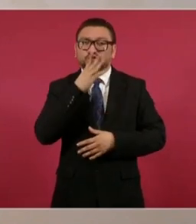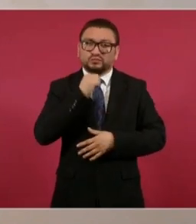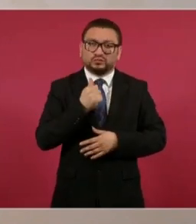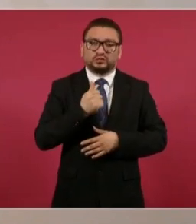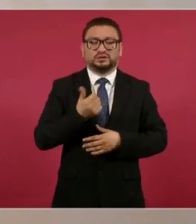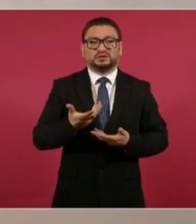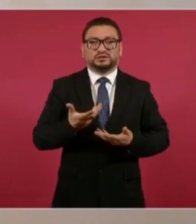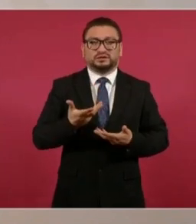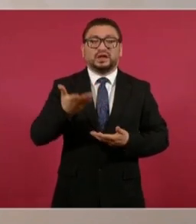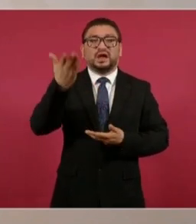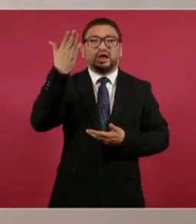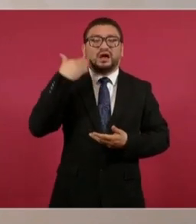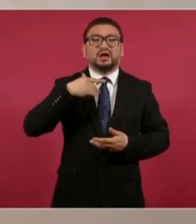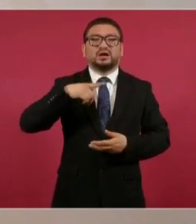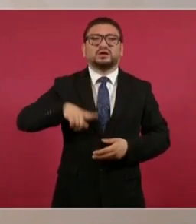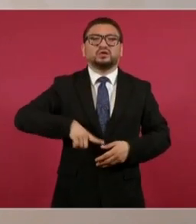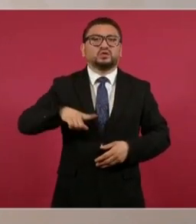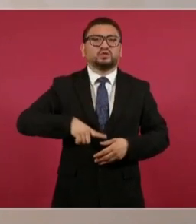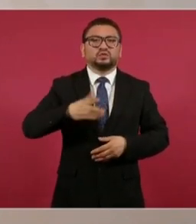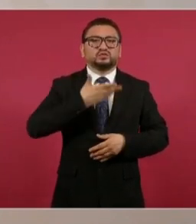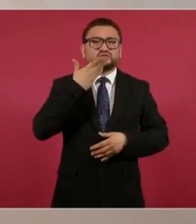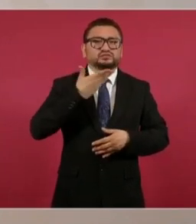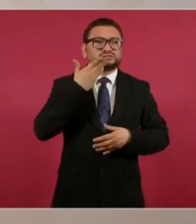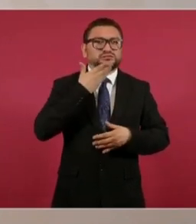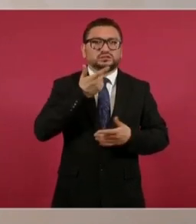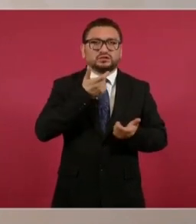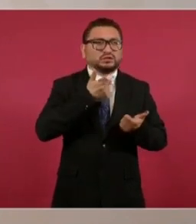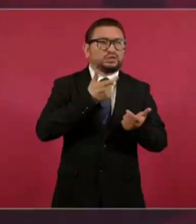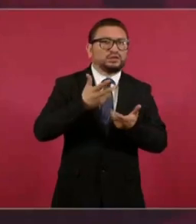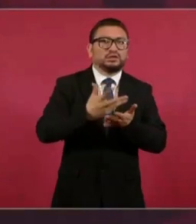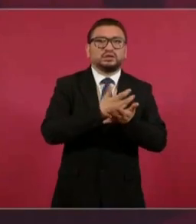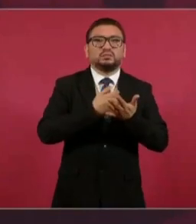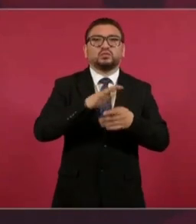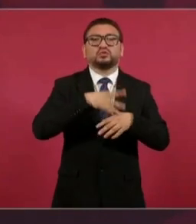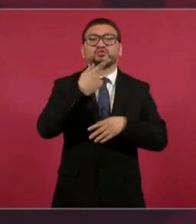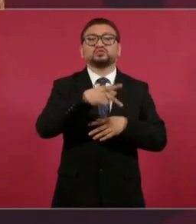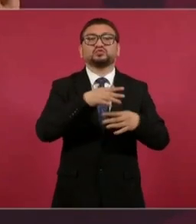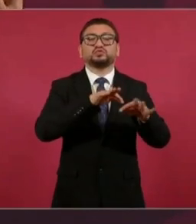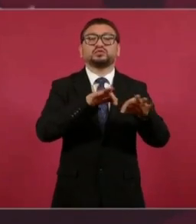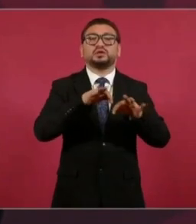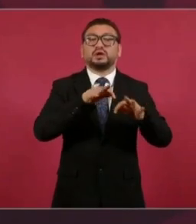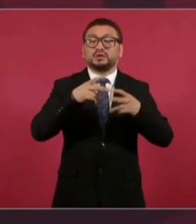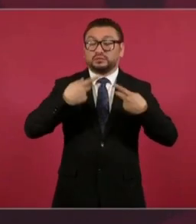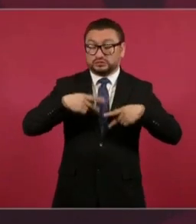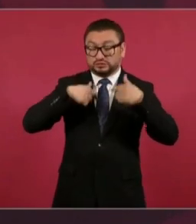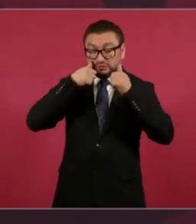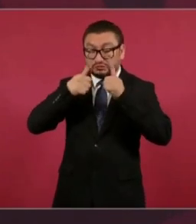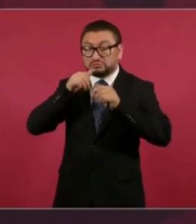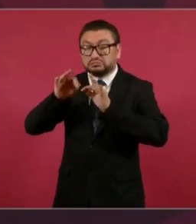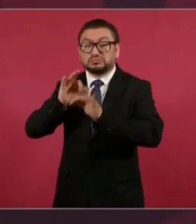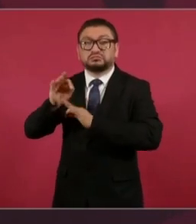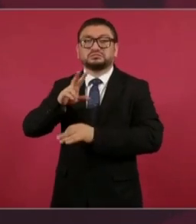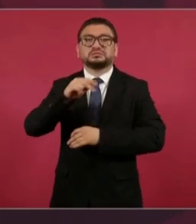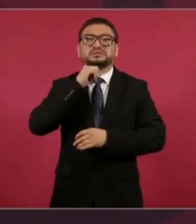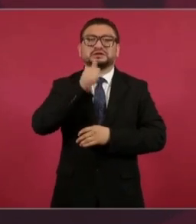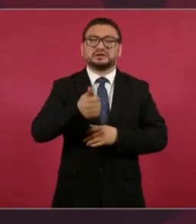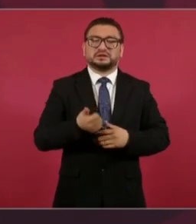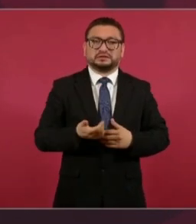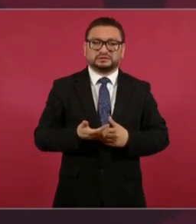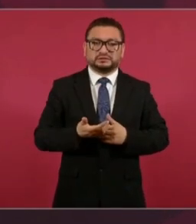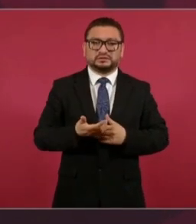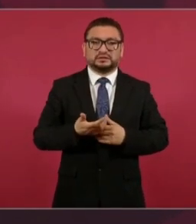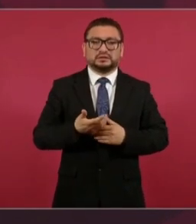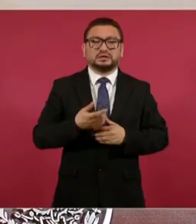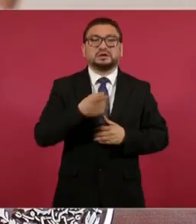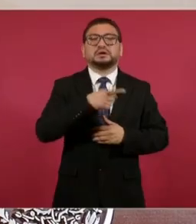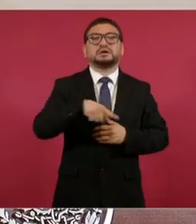estaba ensimismado como su función no era atender al pueblo